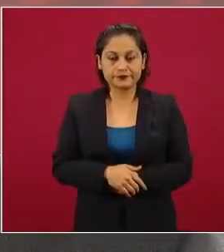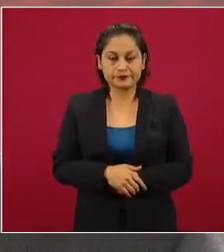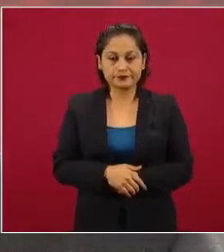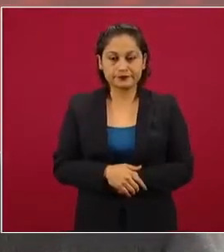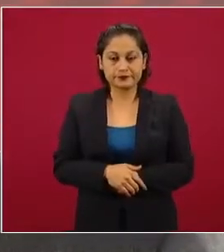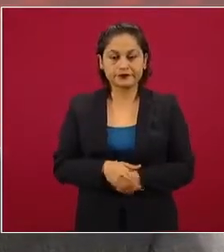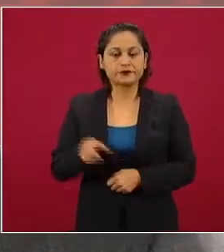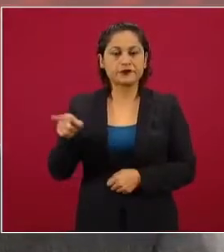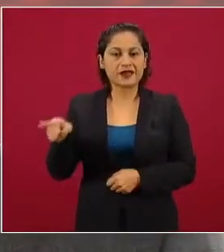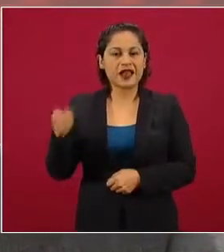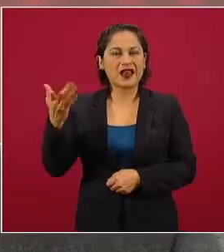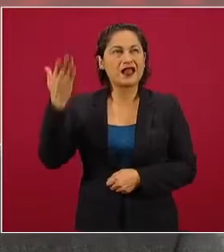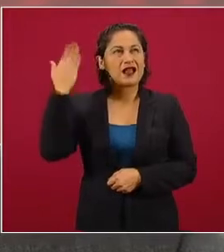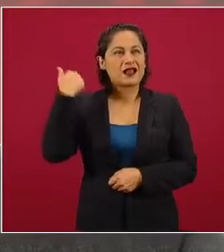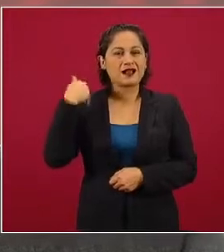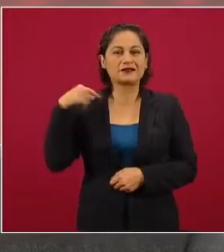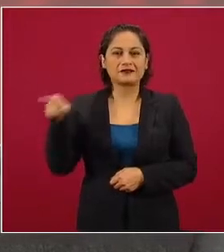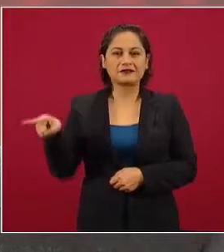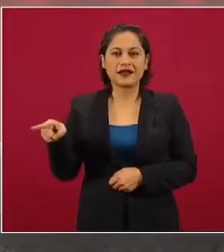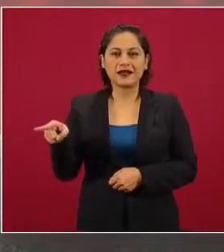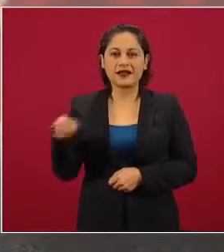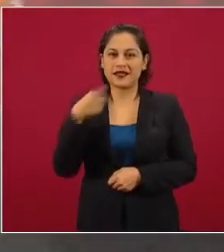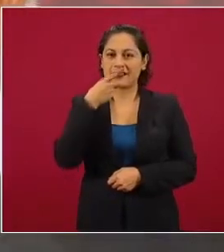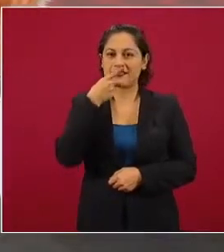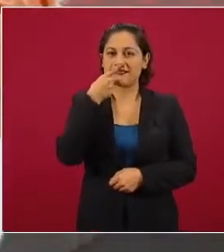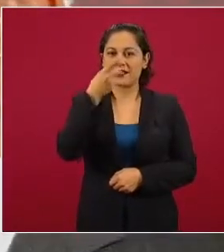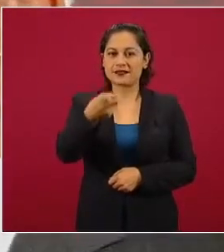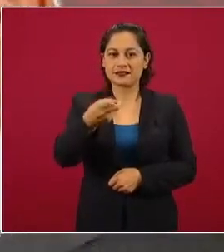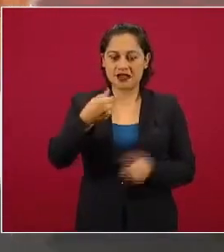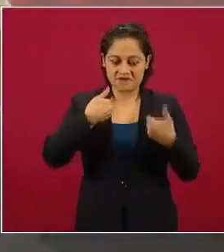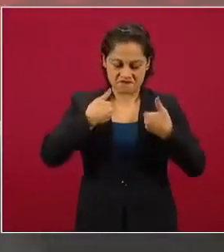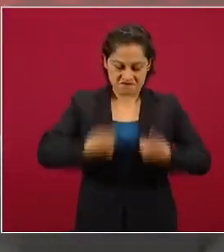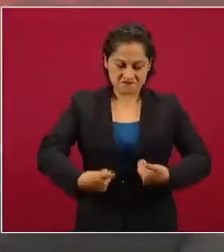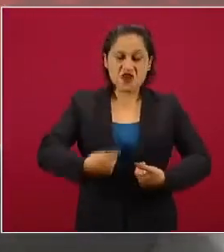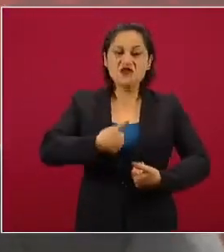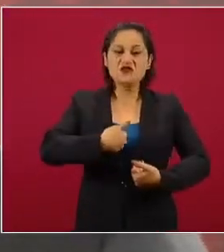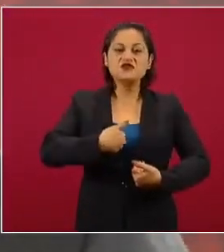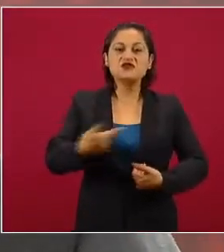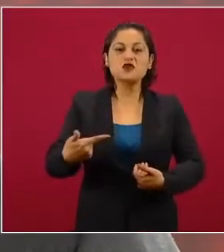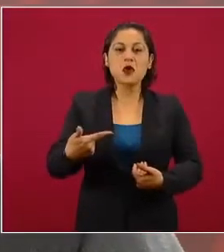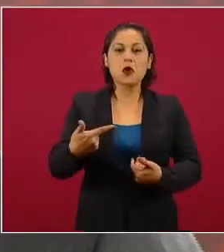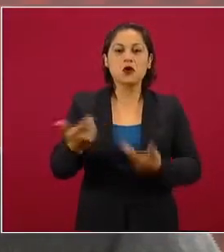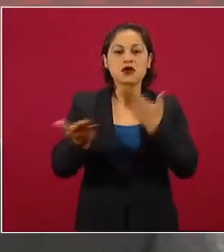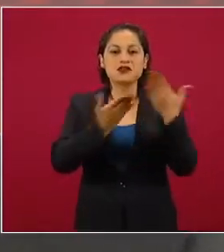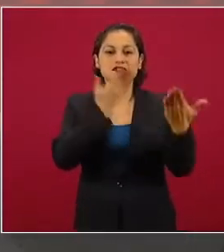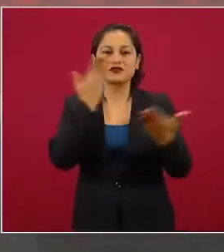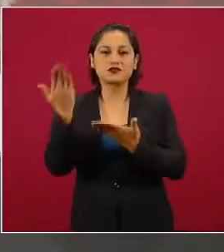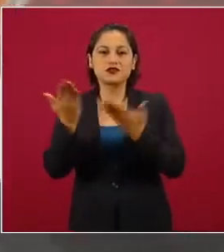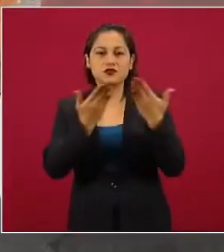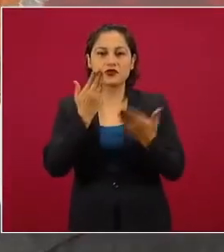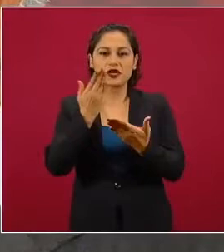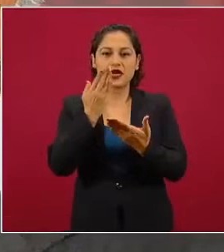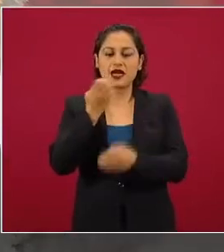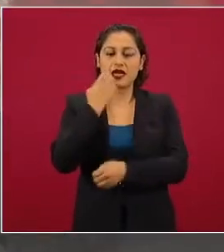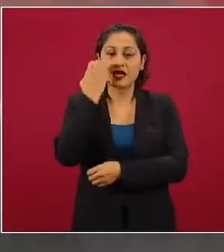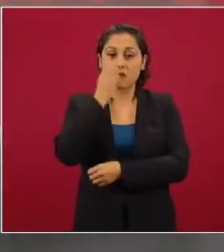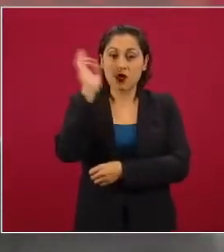decía con orgullo, soy egresado de la Normal de Ayotzinapa.